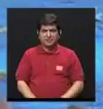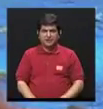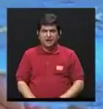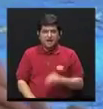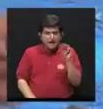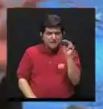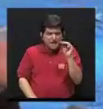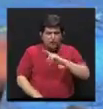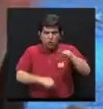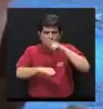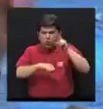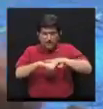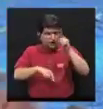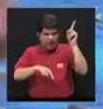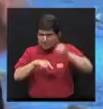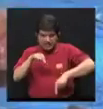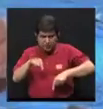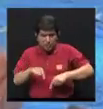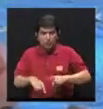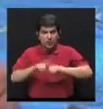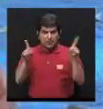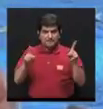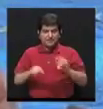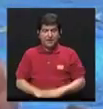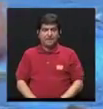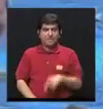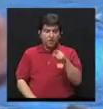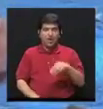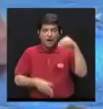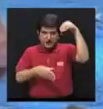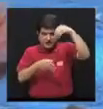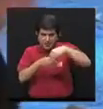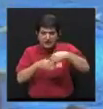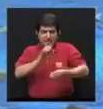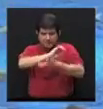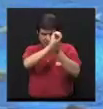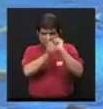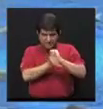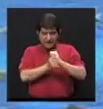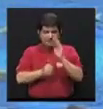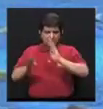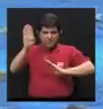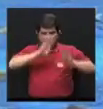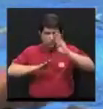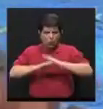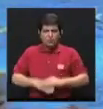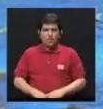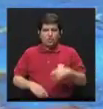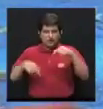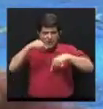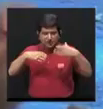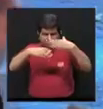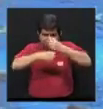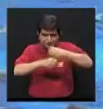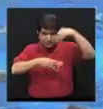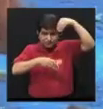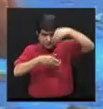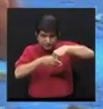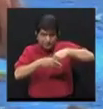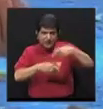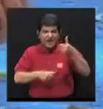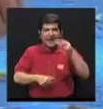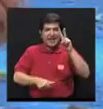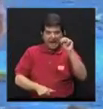naturalmente no podría hacerlo, pero al introducirle el cambio con la biología sintética, al introducirle el gen sintético,